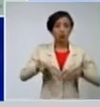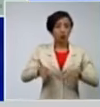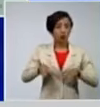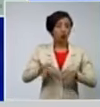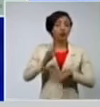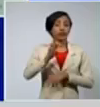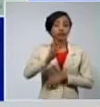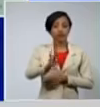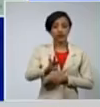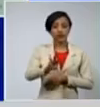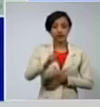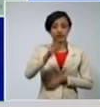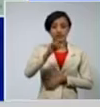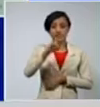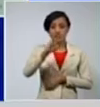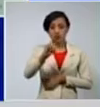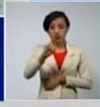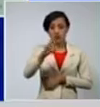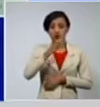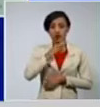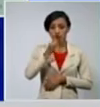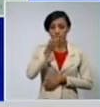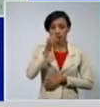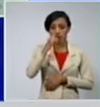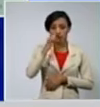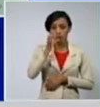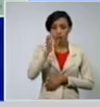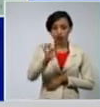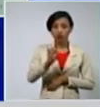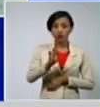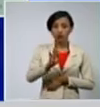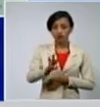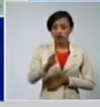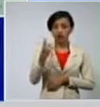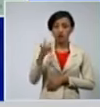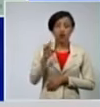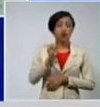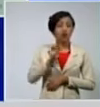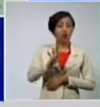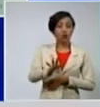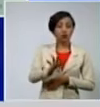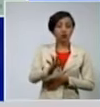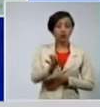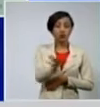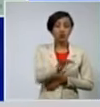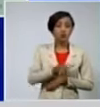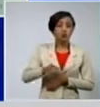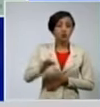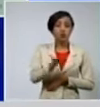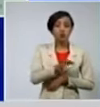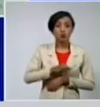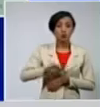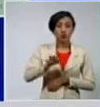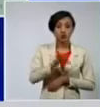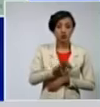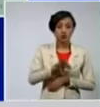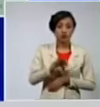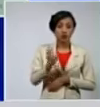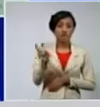Cielo Redondo con 3 también, Bolivia con 4 y el municipio Venezuela con 2 casos